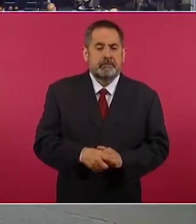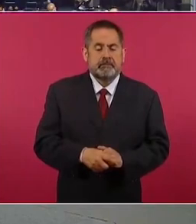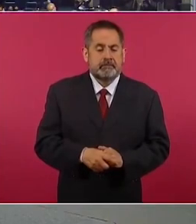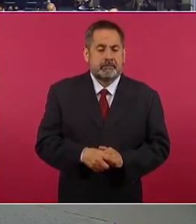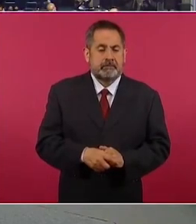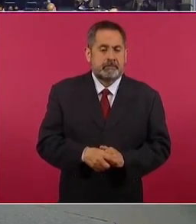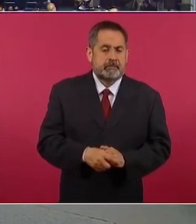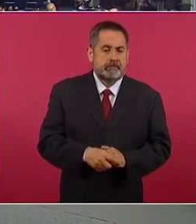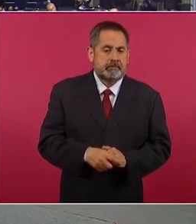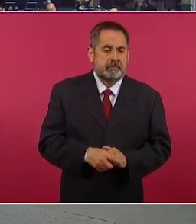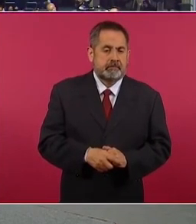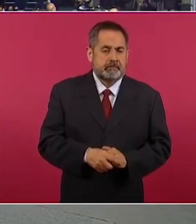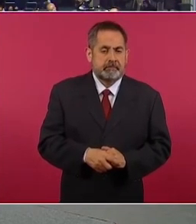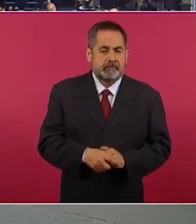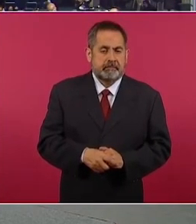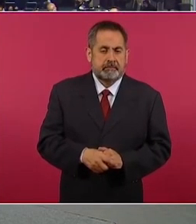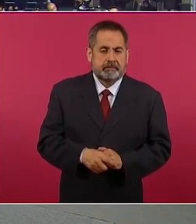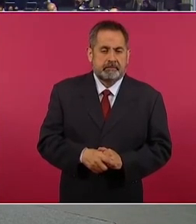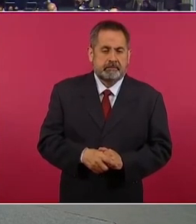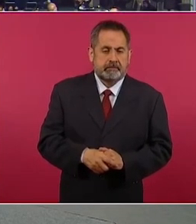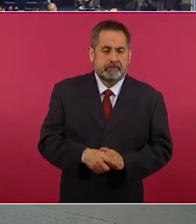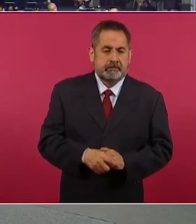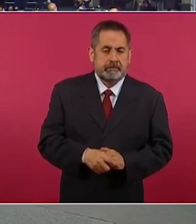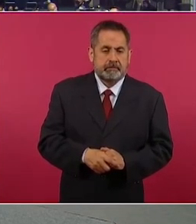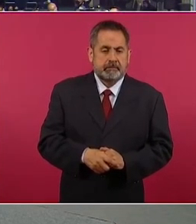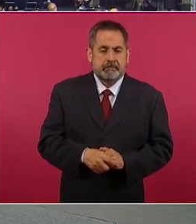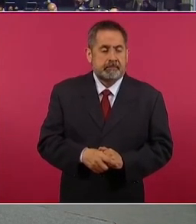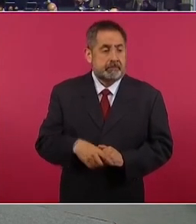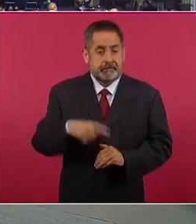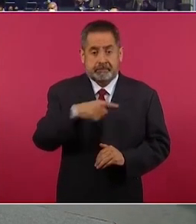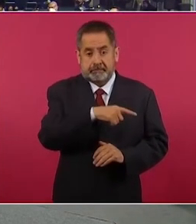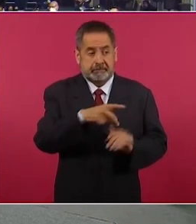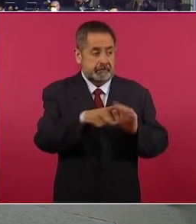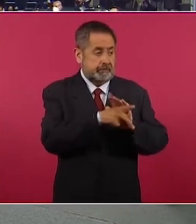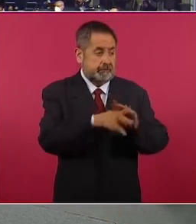pues no aparece en las 8 columnas